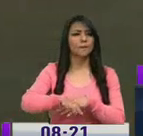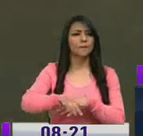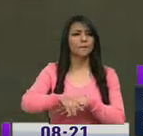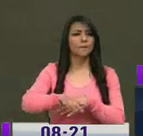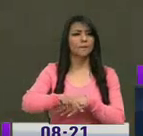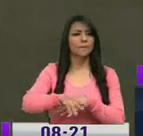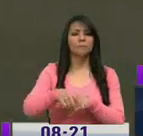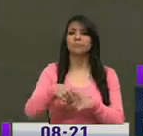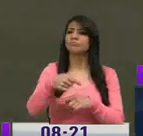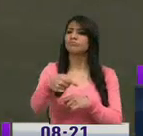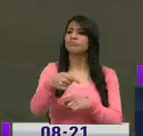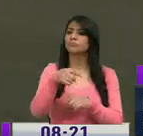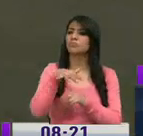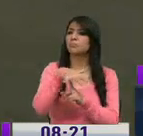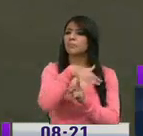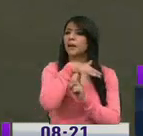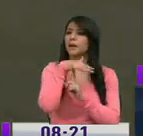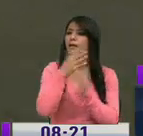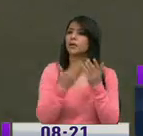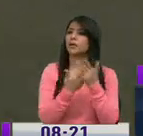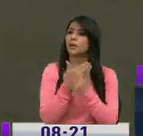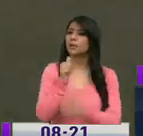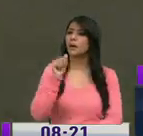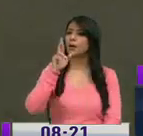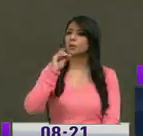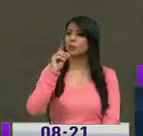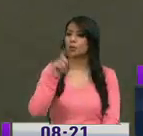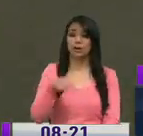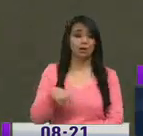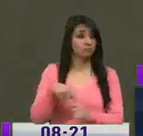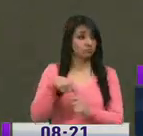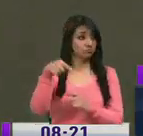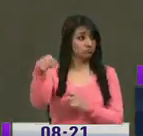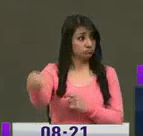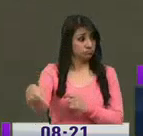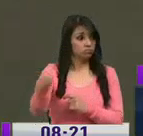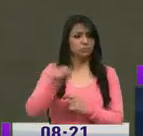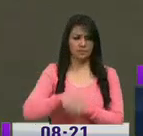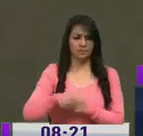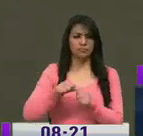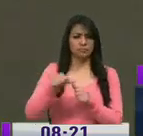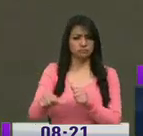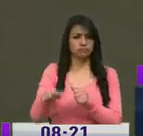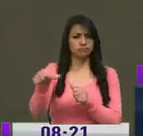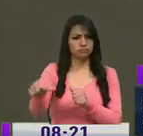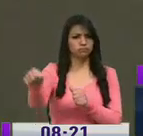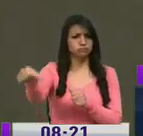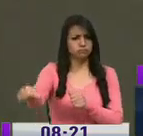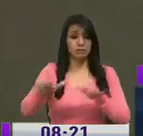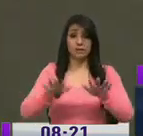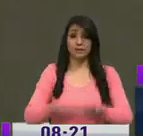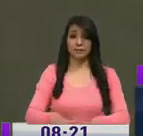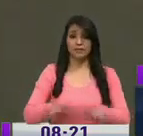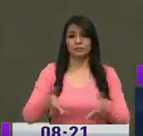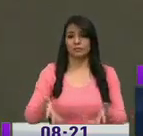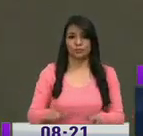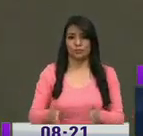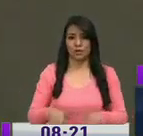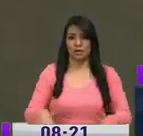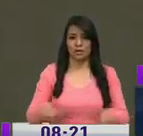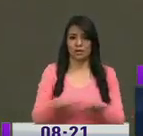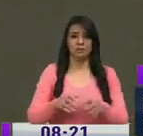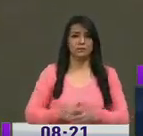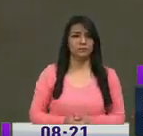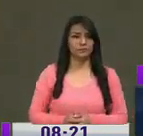por al lado del parque de la Nueva Aurora. ¿Y esas son varias cuadras de aquí? Claro, varias cuadras de aquí, que aquí es, de hecho,